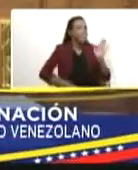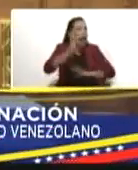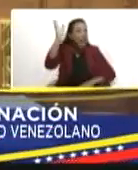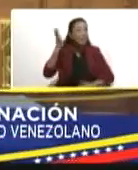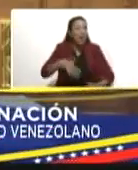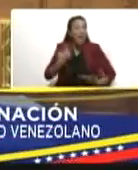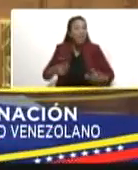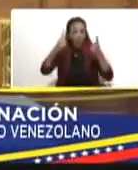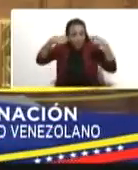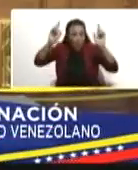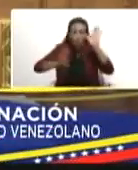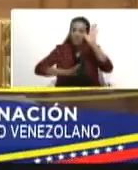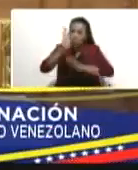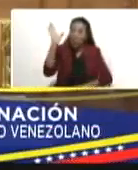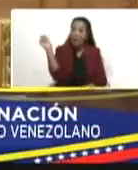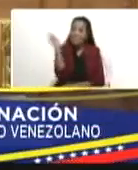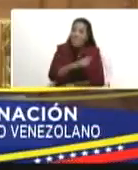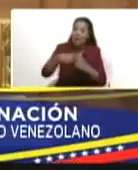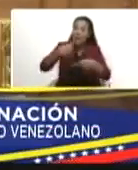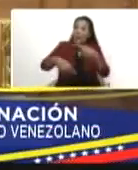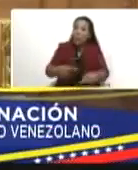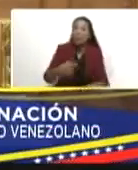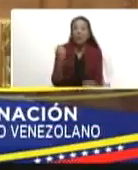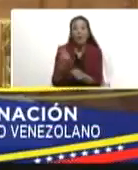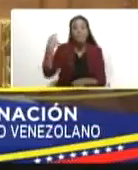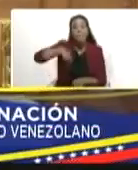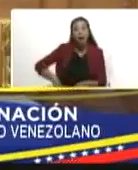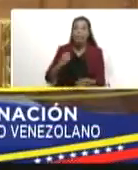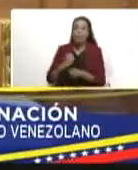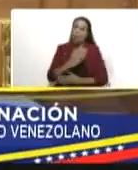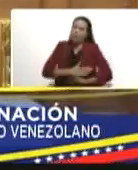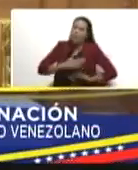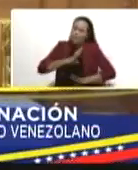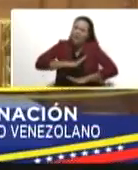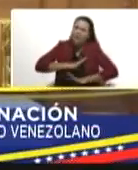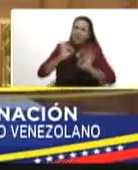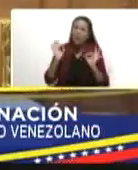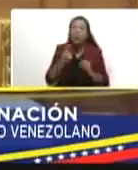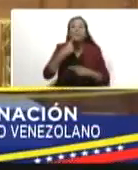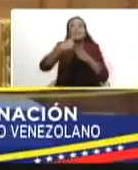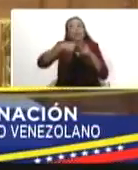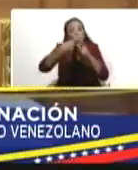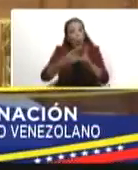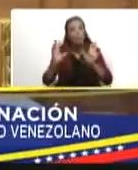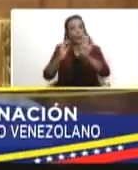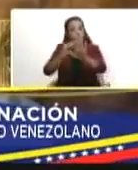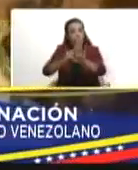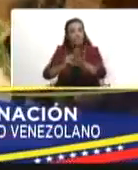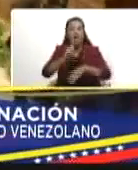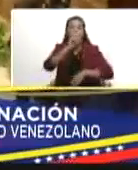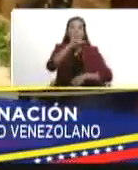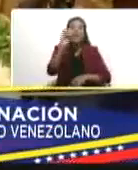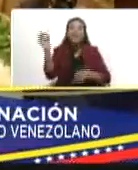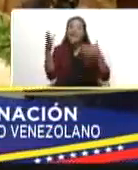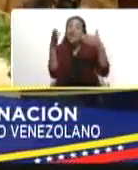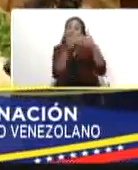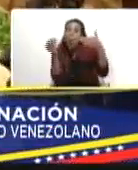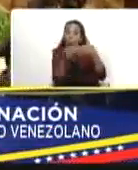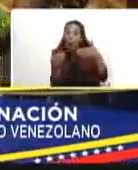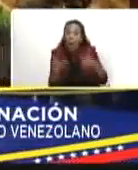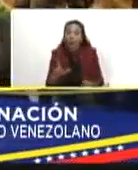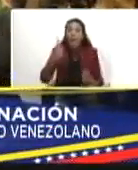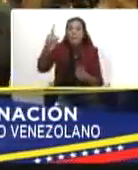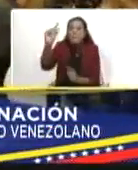daremos en la protección de los ingresos de los trabajadores Entonces los 100 del ingreso